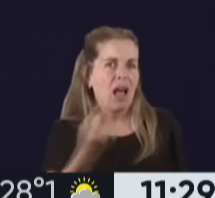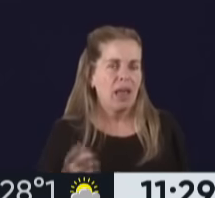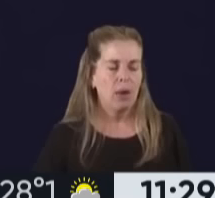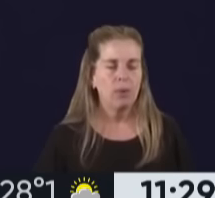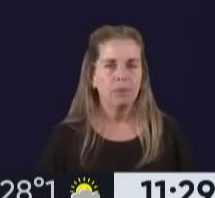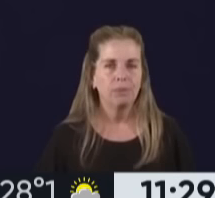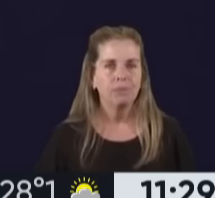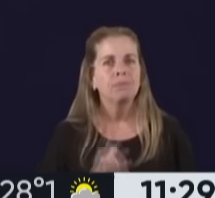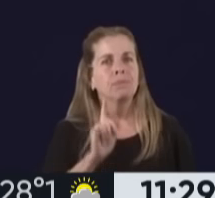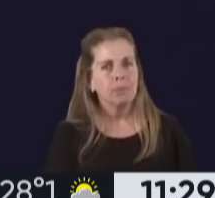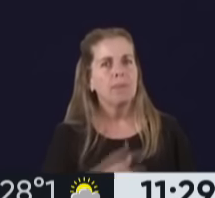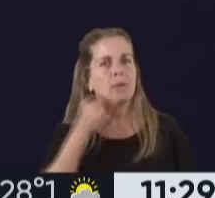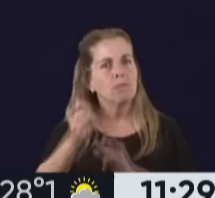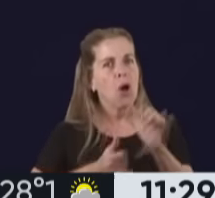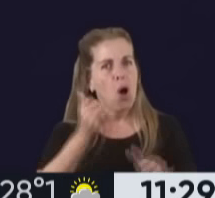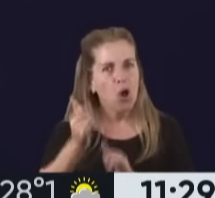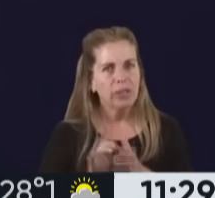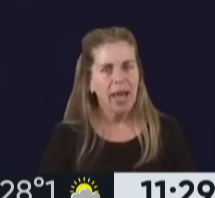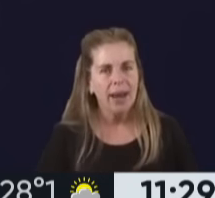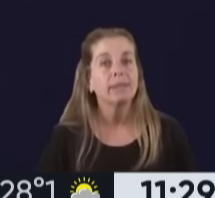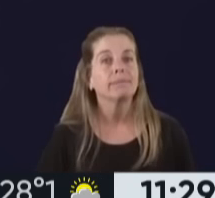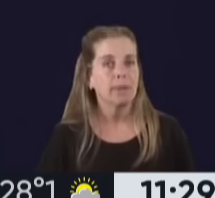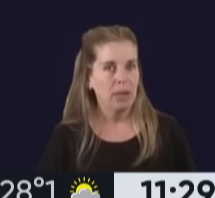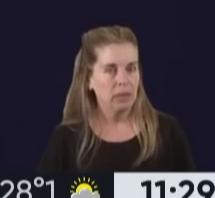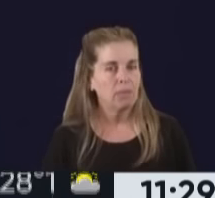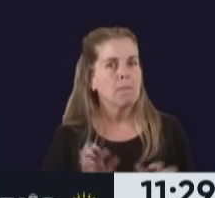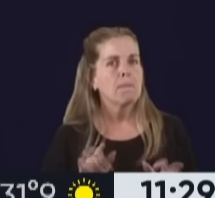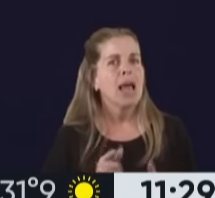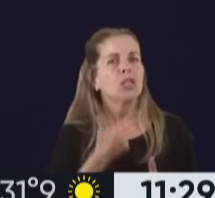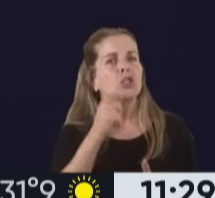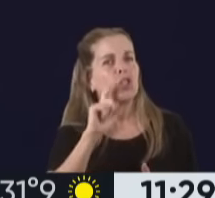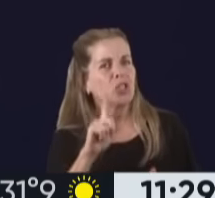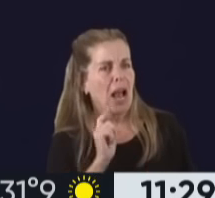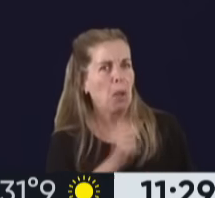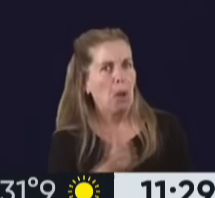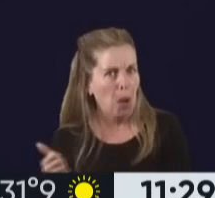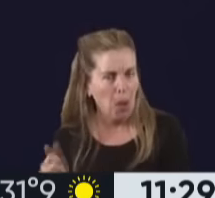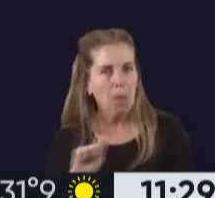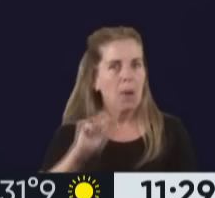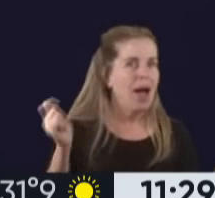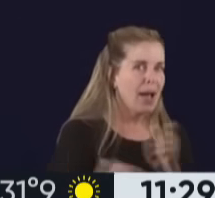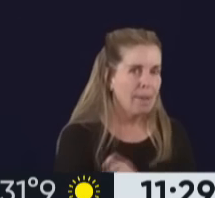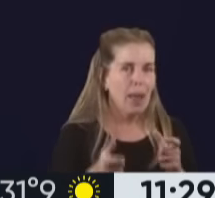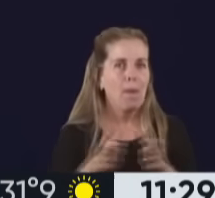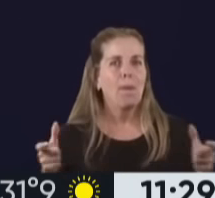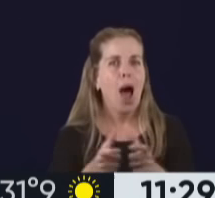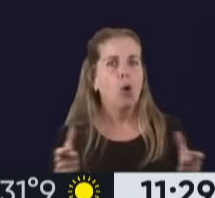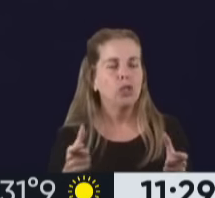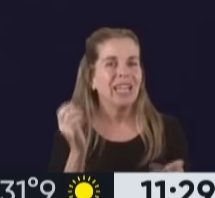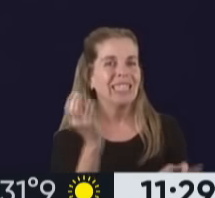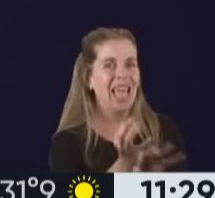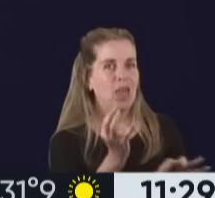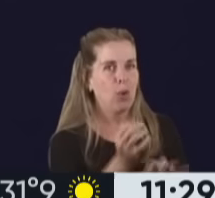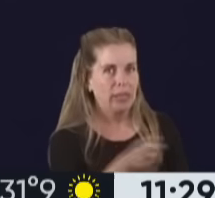Contarles también que los planes sociales se van a transformar en vouchers educativos para la educación, para